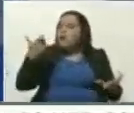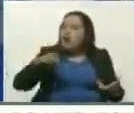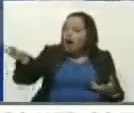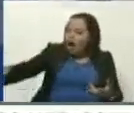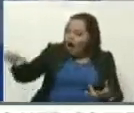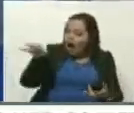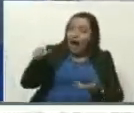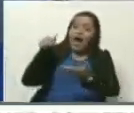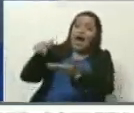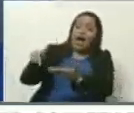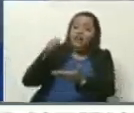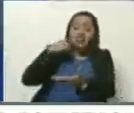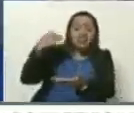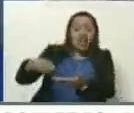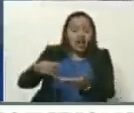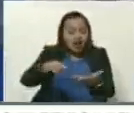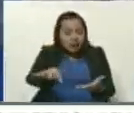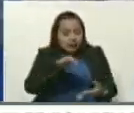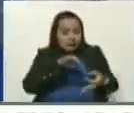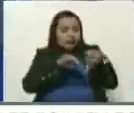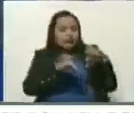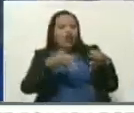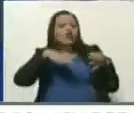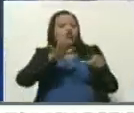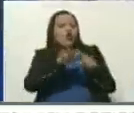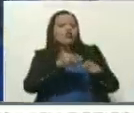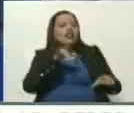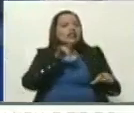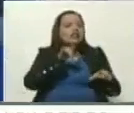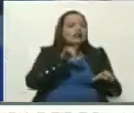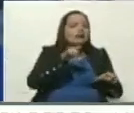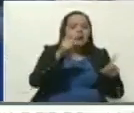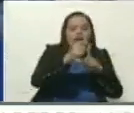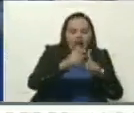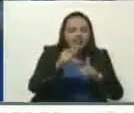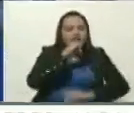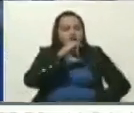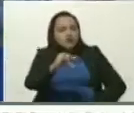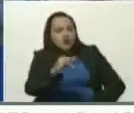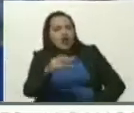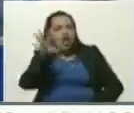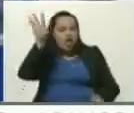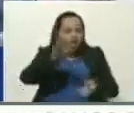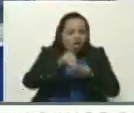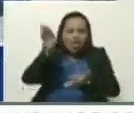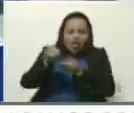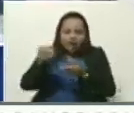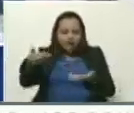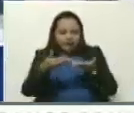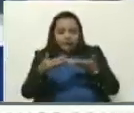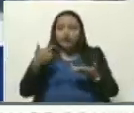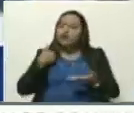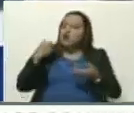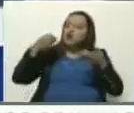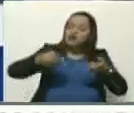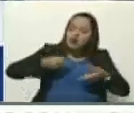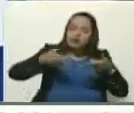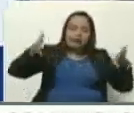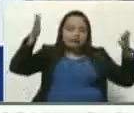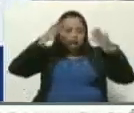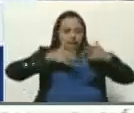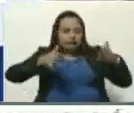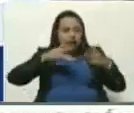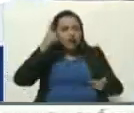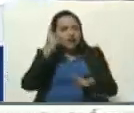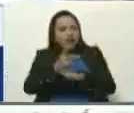de chequear el origen de los contenidos, el origen de las informaciones. La recomendación que yo siempre doy: hay que usar